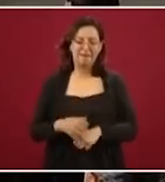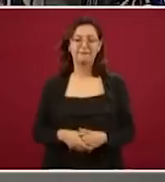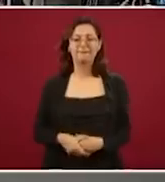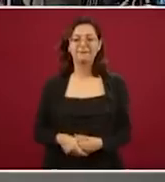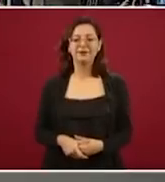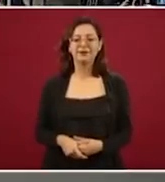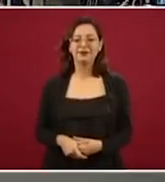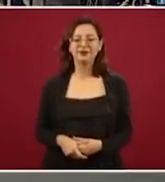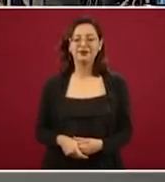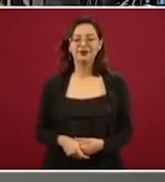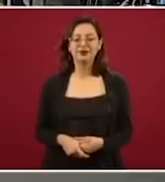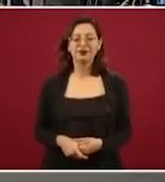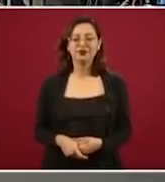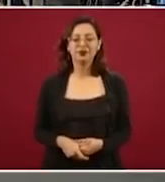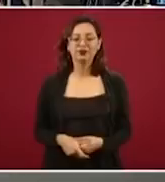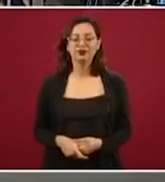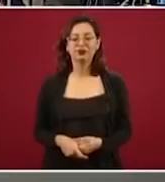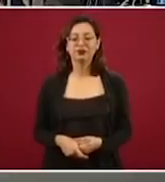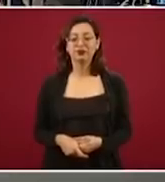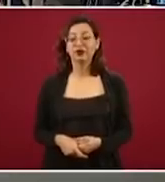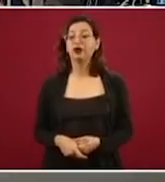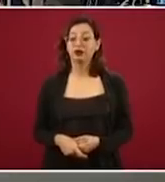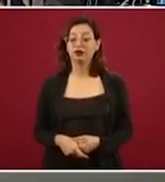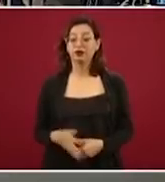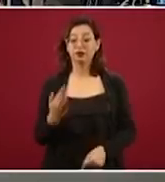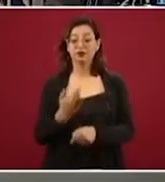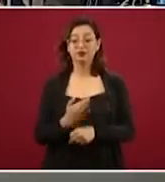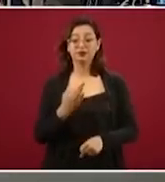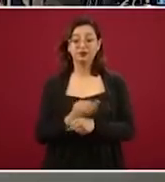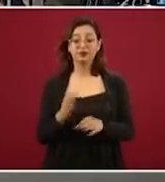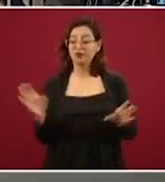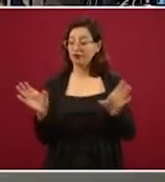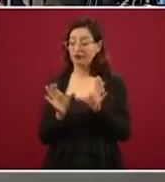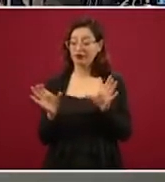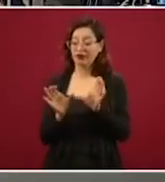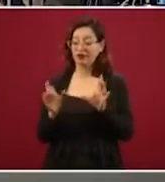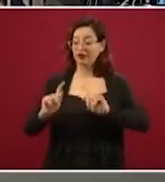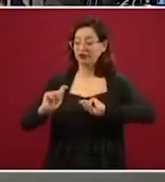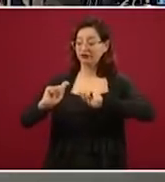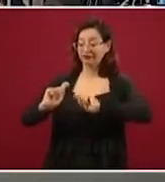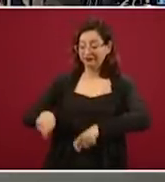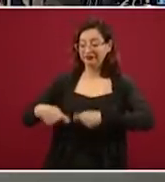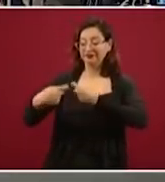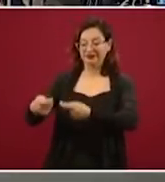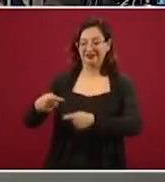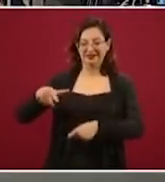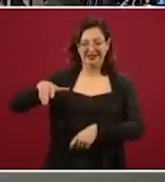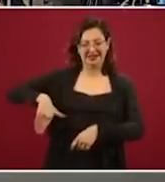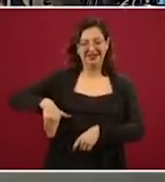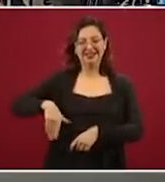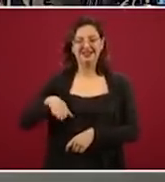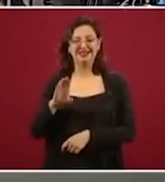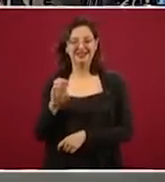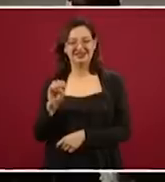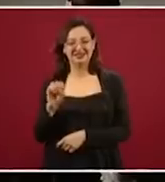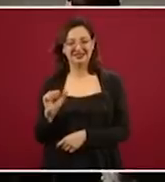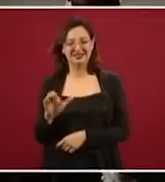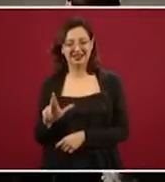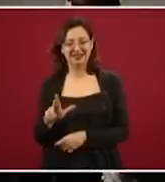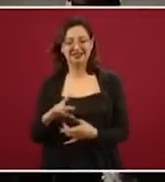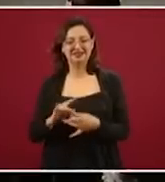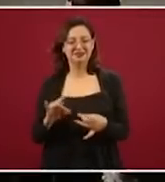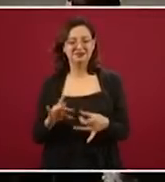Bueno, pues la idea es entregar esa constancia tal como lo comentó César. Recordemos